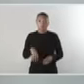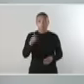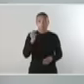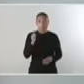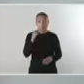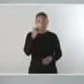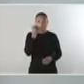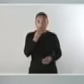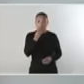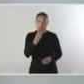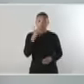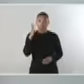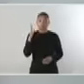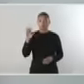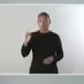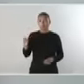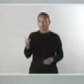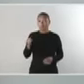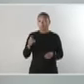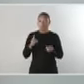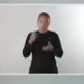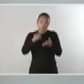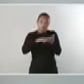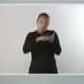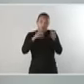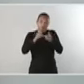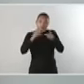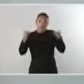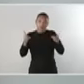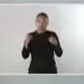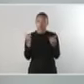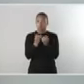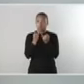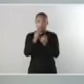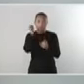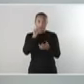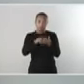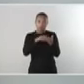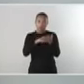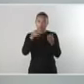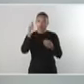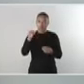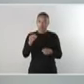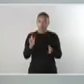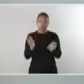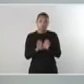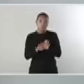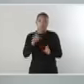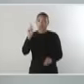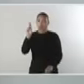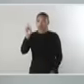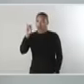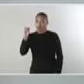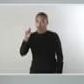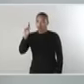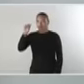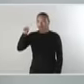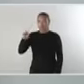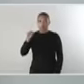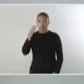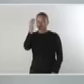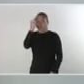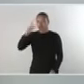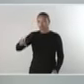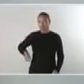eso te pido que este cinco de junio votes diferentes ya no votes por los mismos ni el pri ni el pan subieron supieron gobernar ni llevar calidad de vida